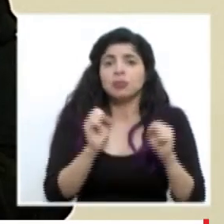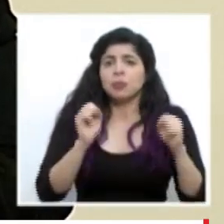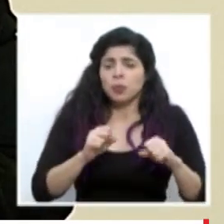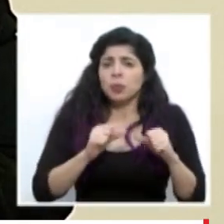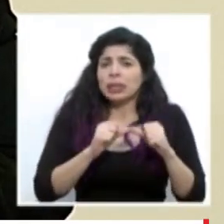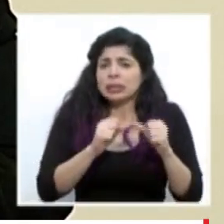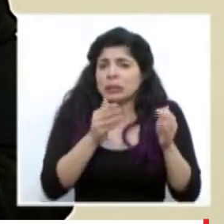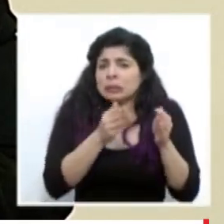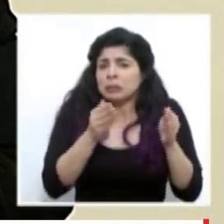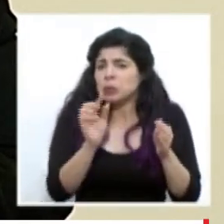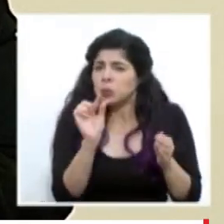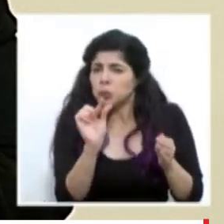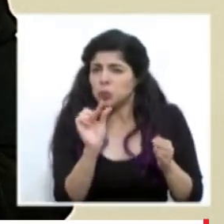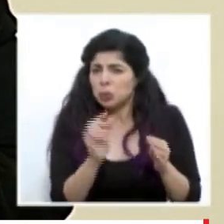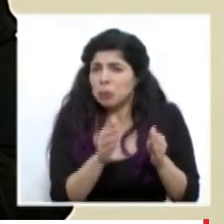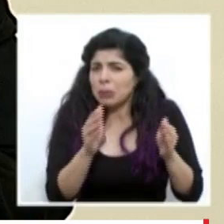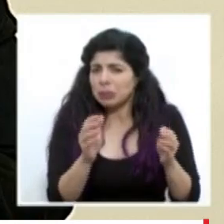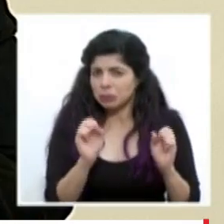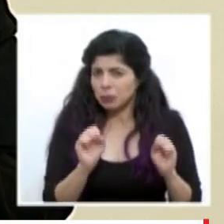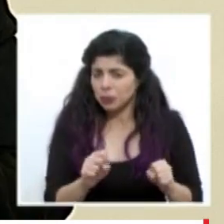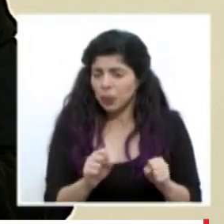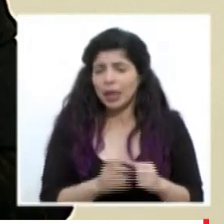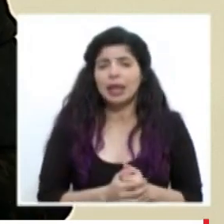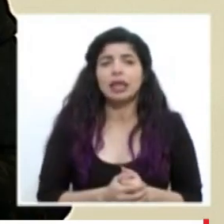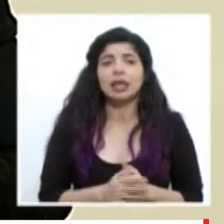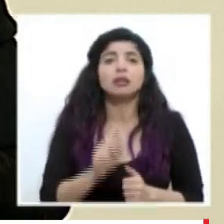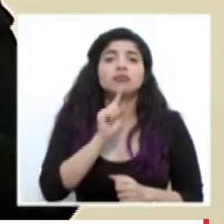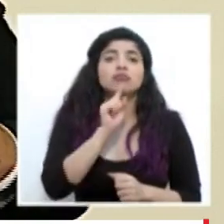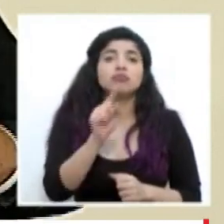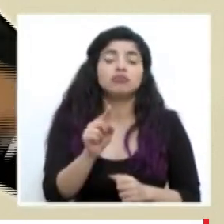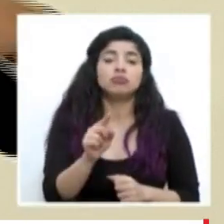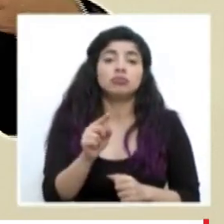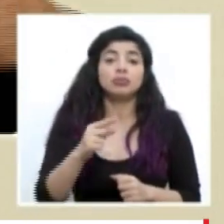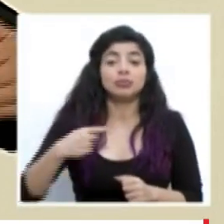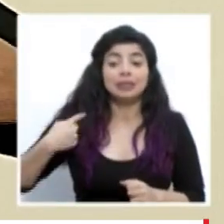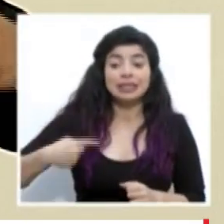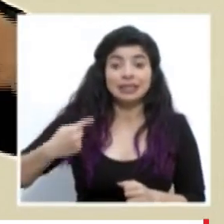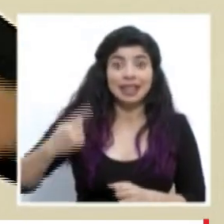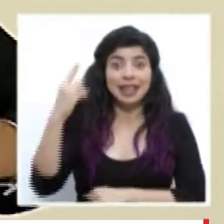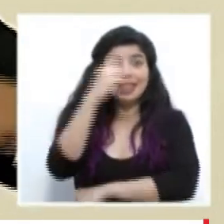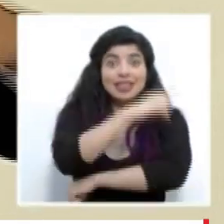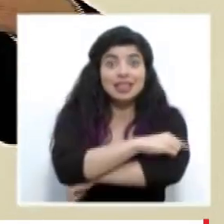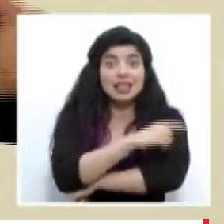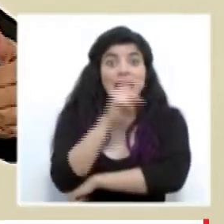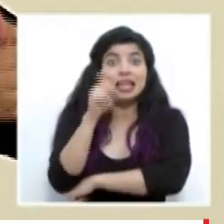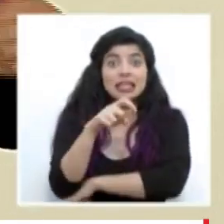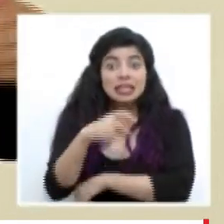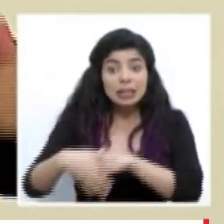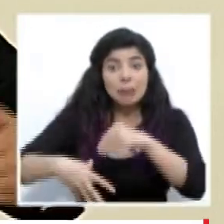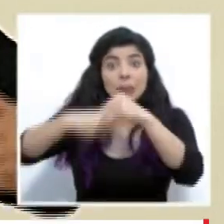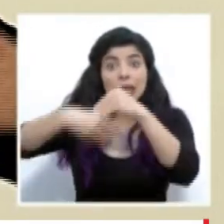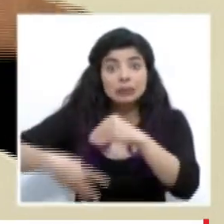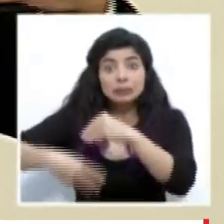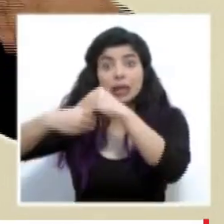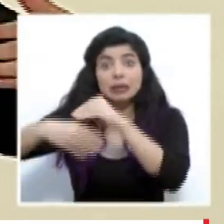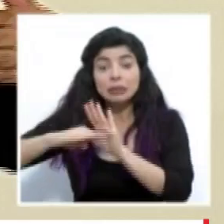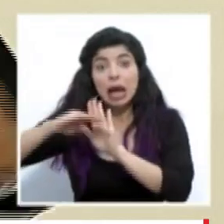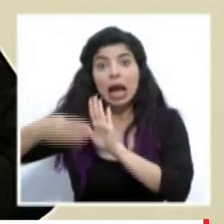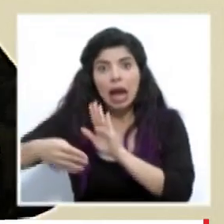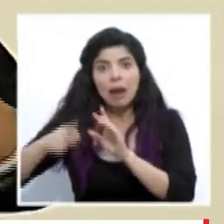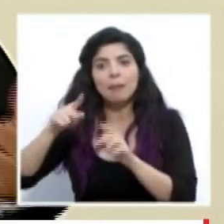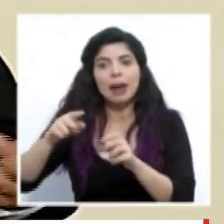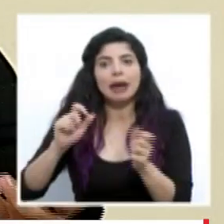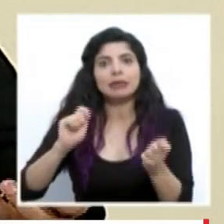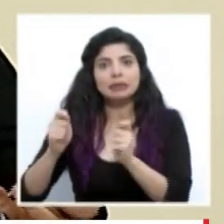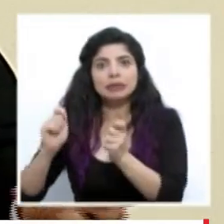seguir ampliando un poquito la capacidad. De hecho, cada día conforme se van necesitando más camas, entonces se van